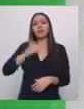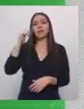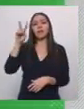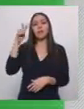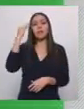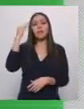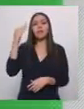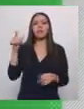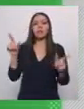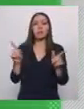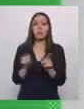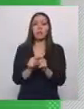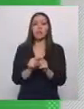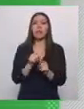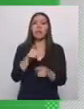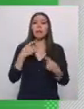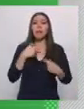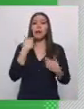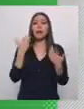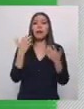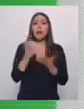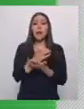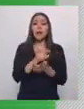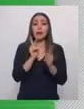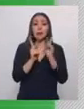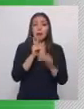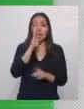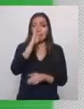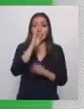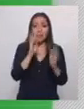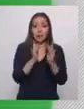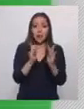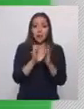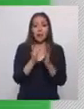guste contactarte directamente lo pueda hacer. Te agradecemos mucho, Fer. Nos vemos. La frase